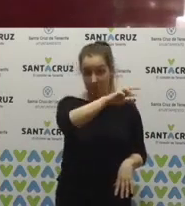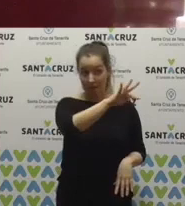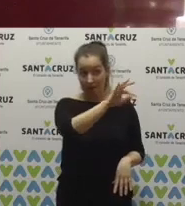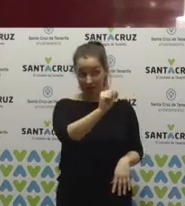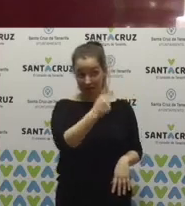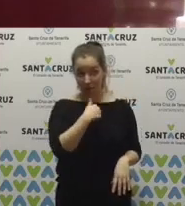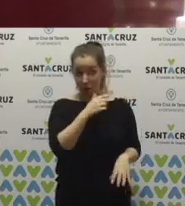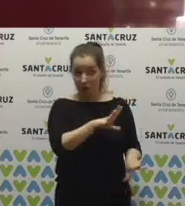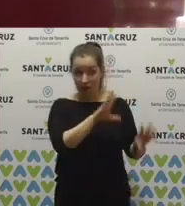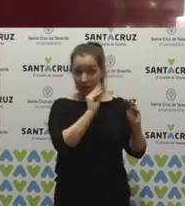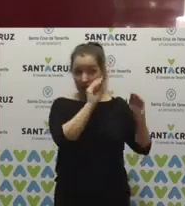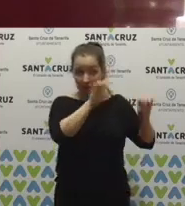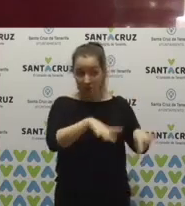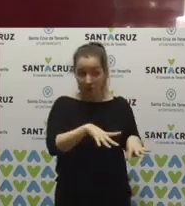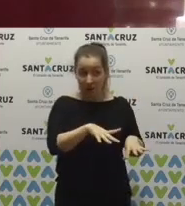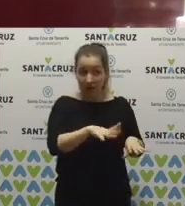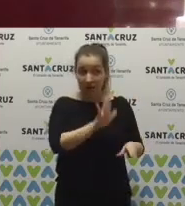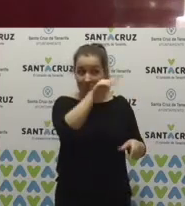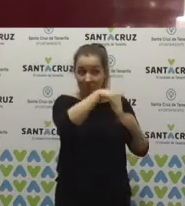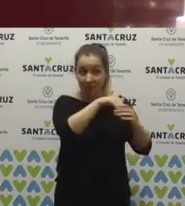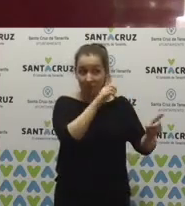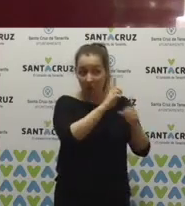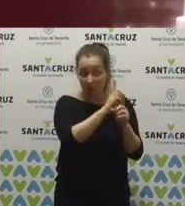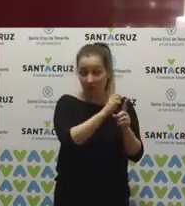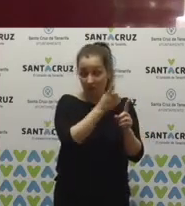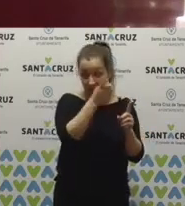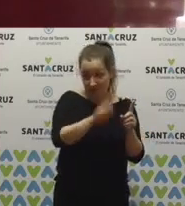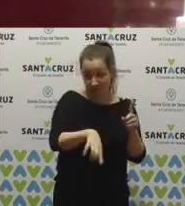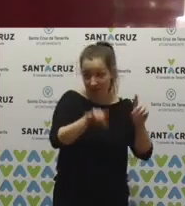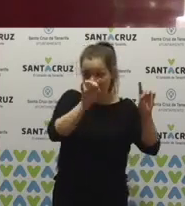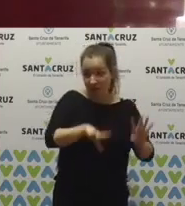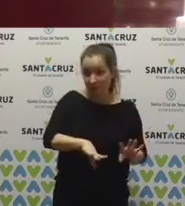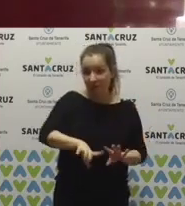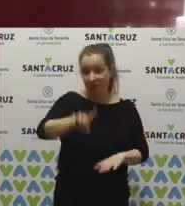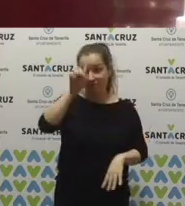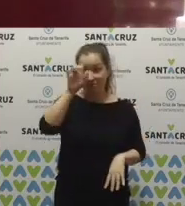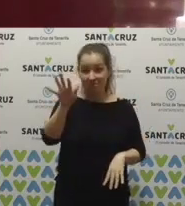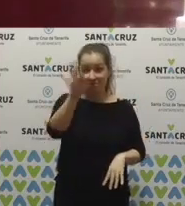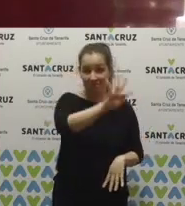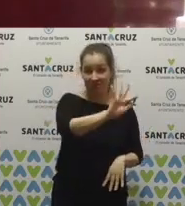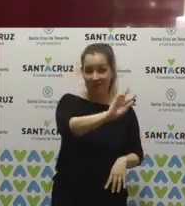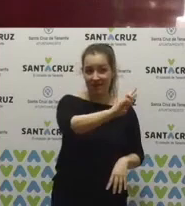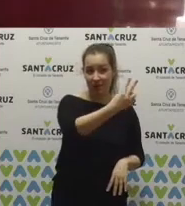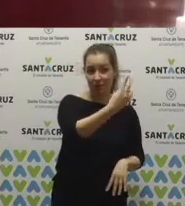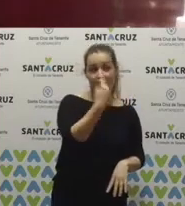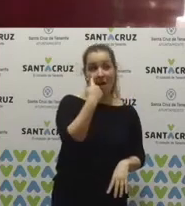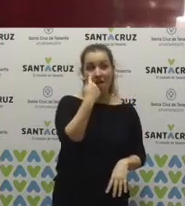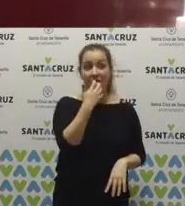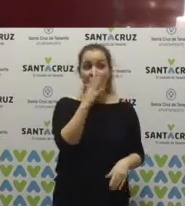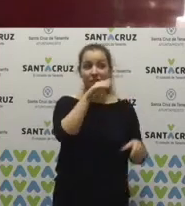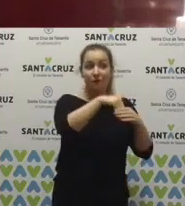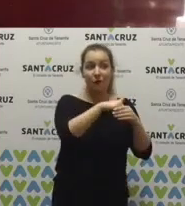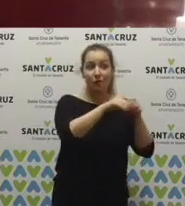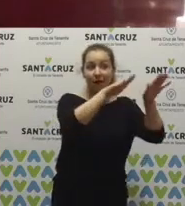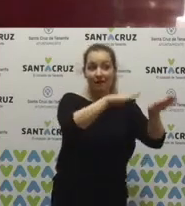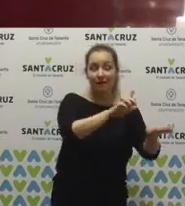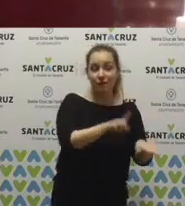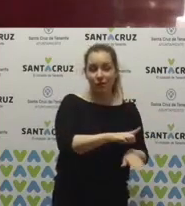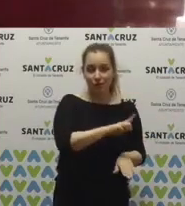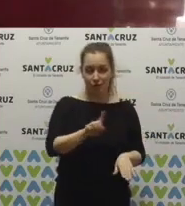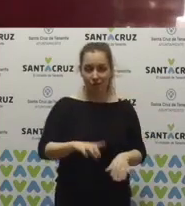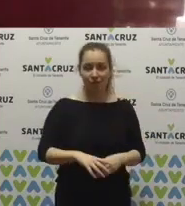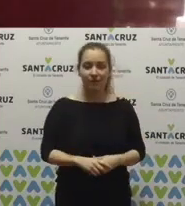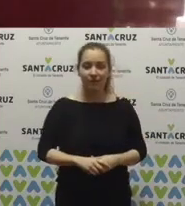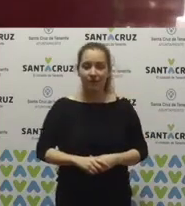intérprete que iban a votar que no así que vamos a escuchar el segundo turno para ver si el voto es favorable o no